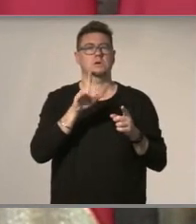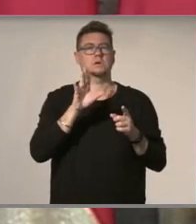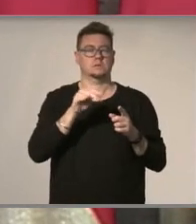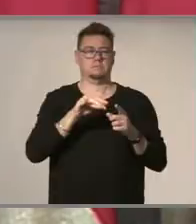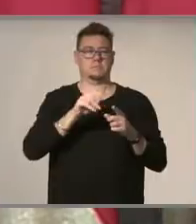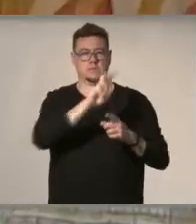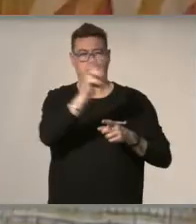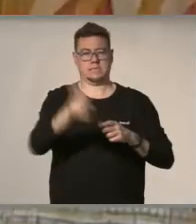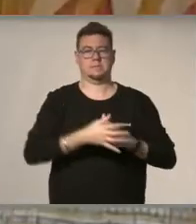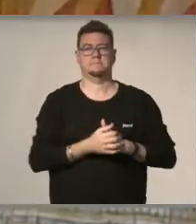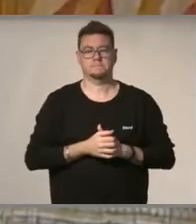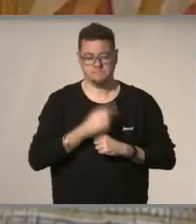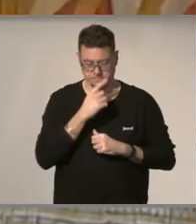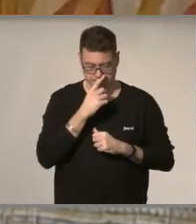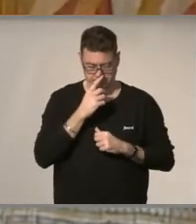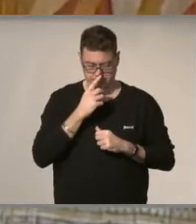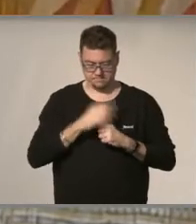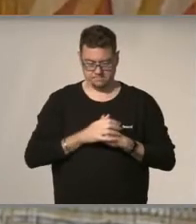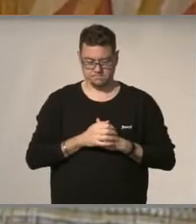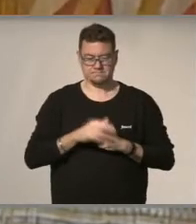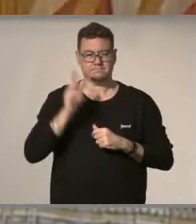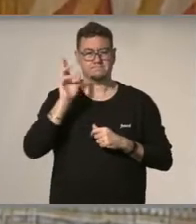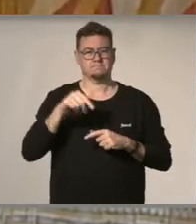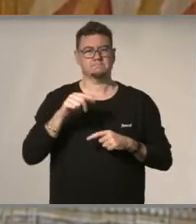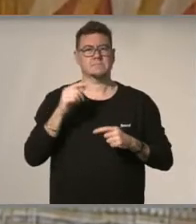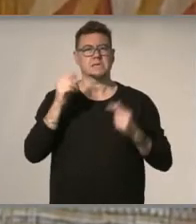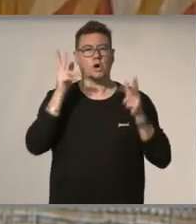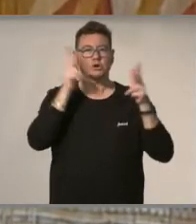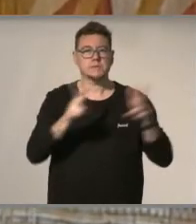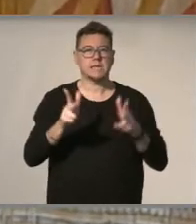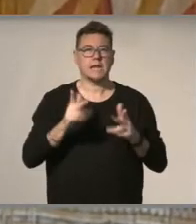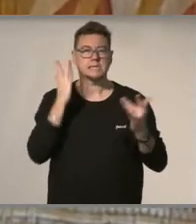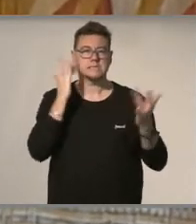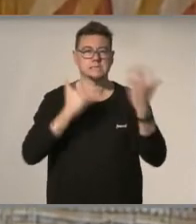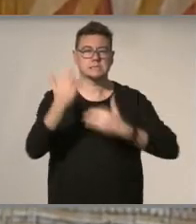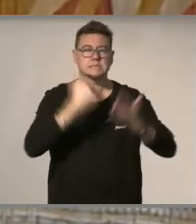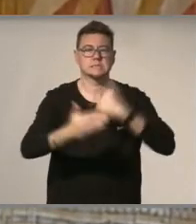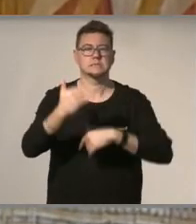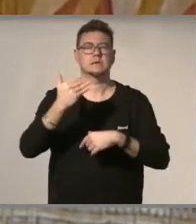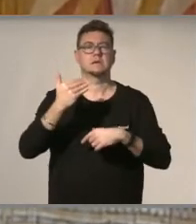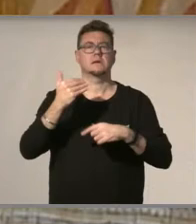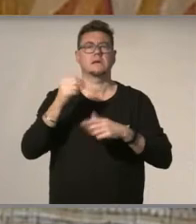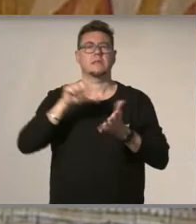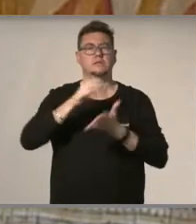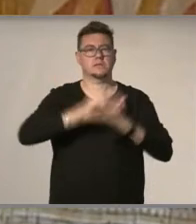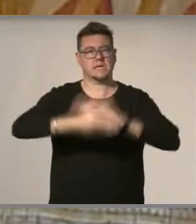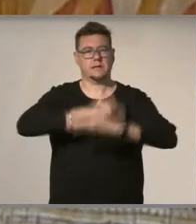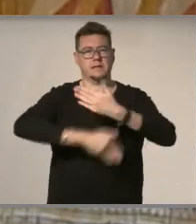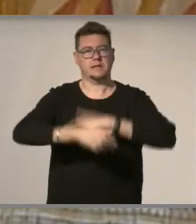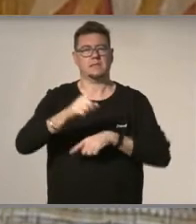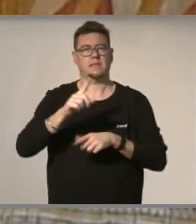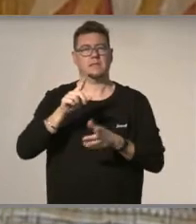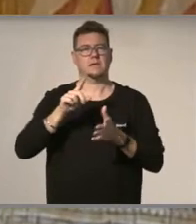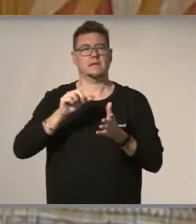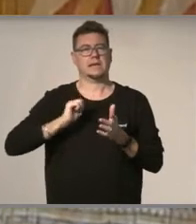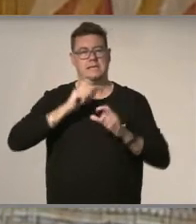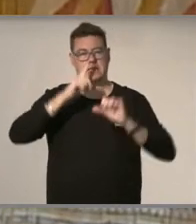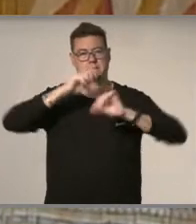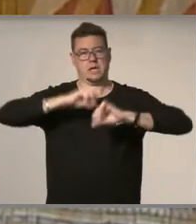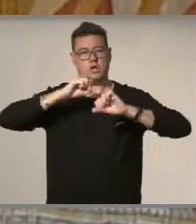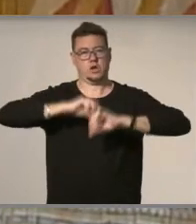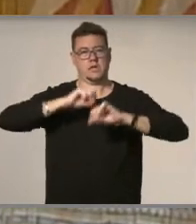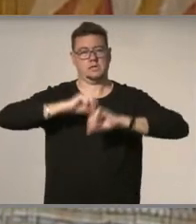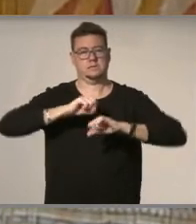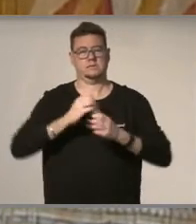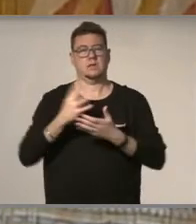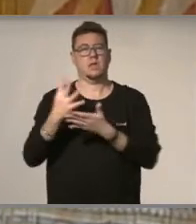penitenciarios. También habéis desinfectado hospitales, centros de personas con discapacidad, residencias de mayores, lugares donde habéis